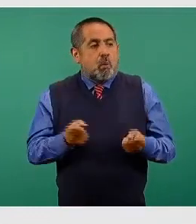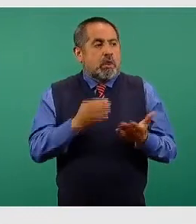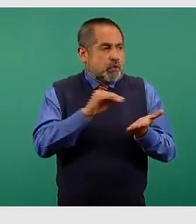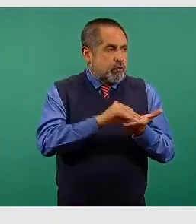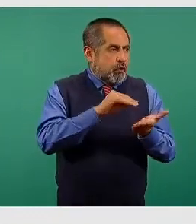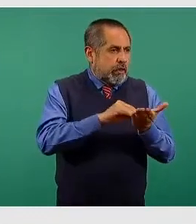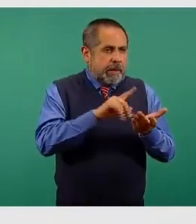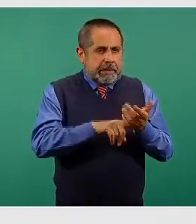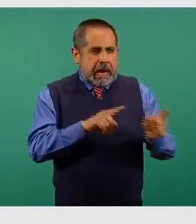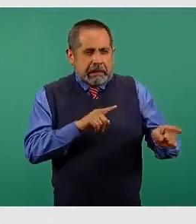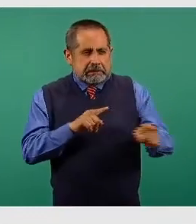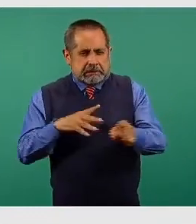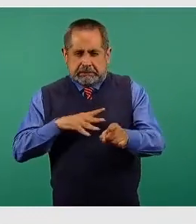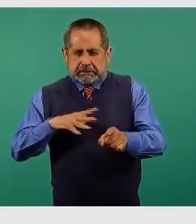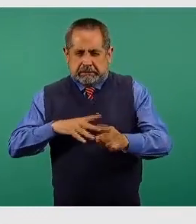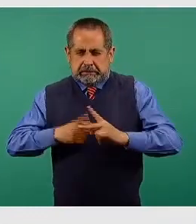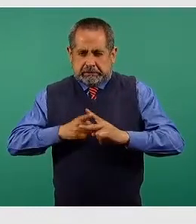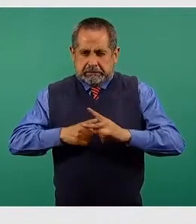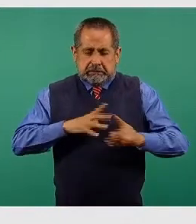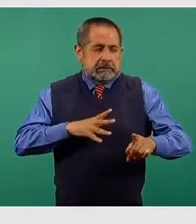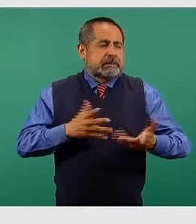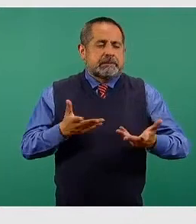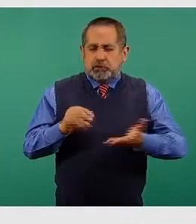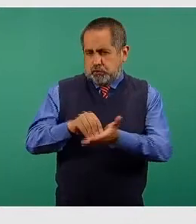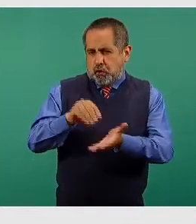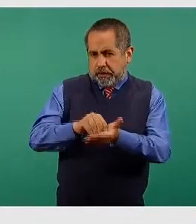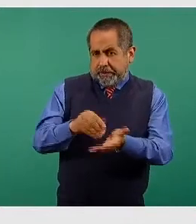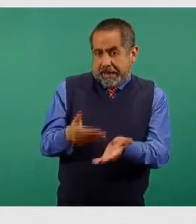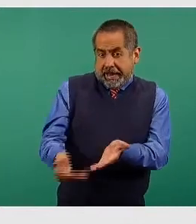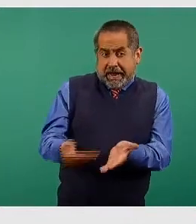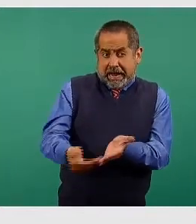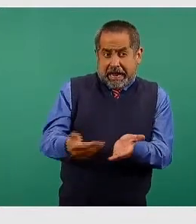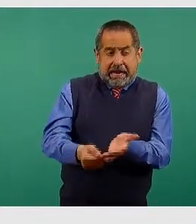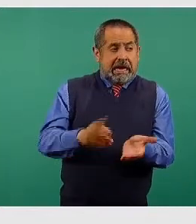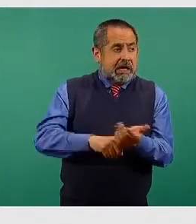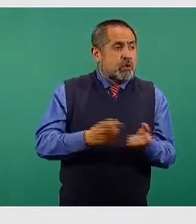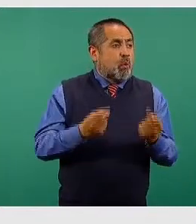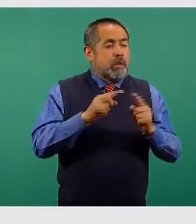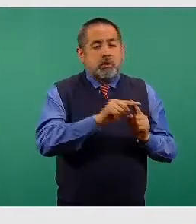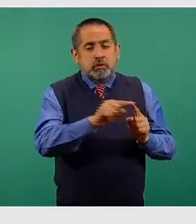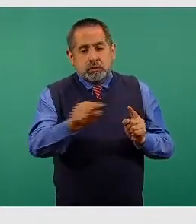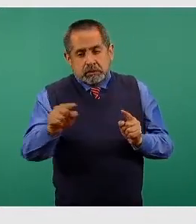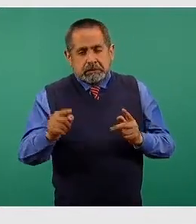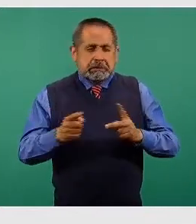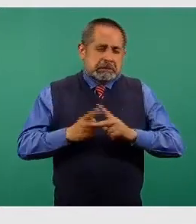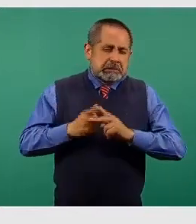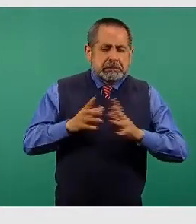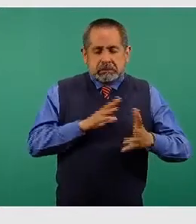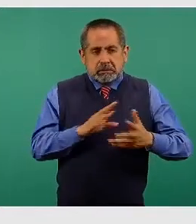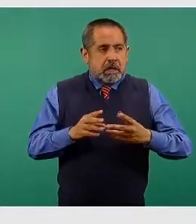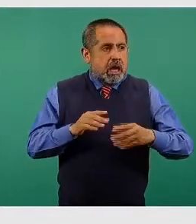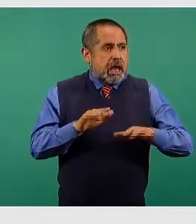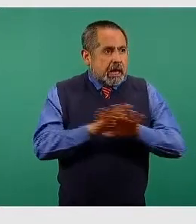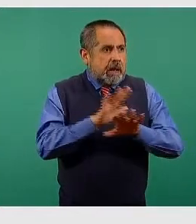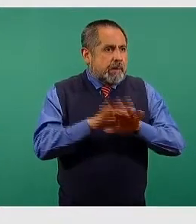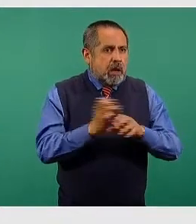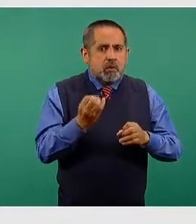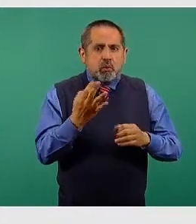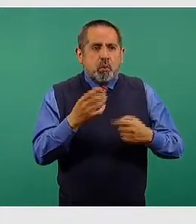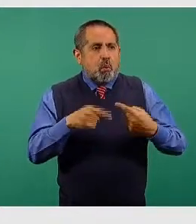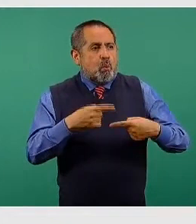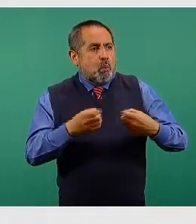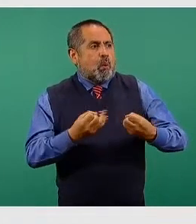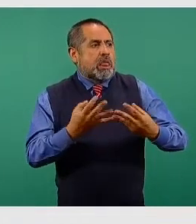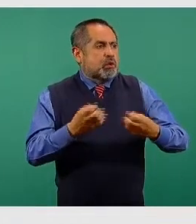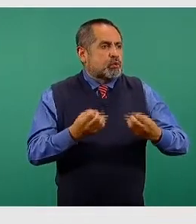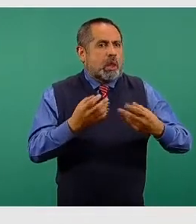activos estimados, que hemos dicho que es la epidemia actual en este momento, que es una cifra dinámica que día a día, de acuerdo a